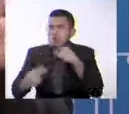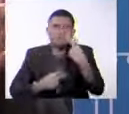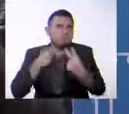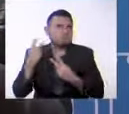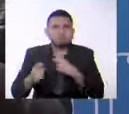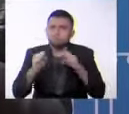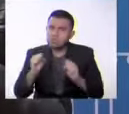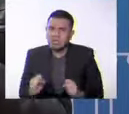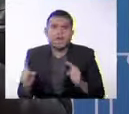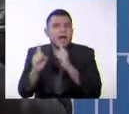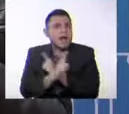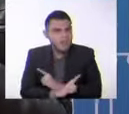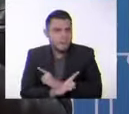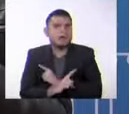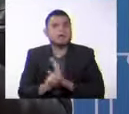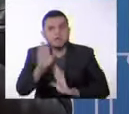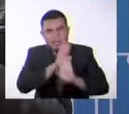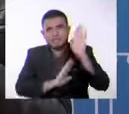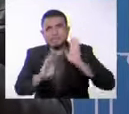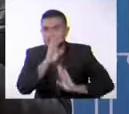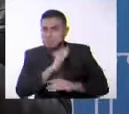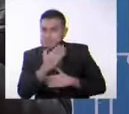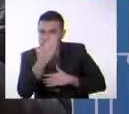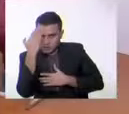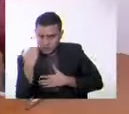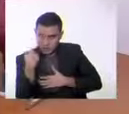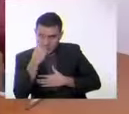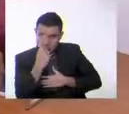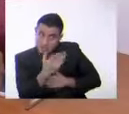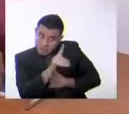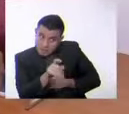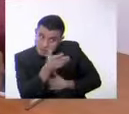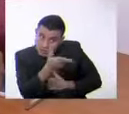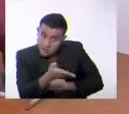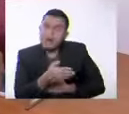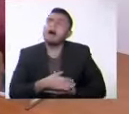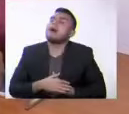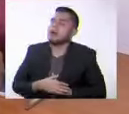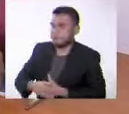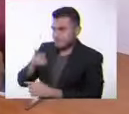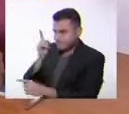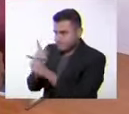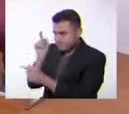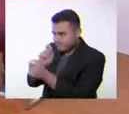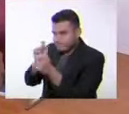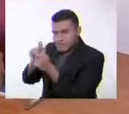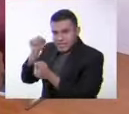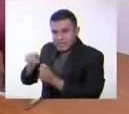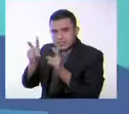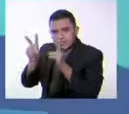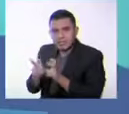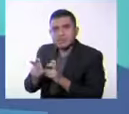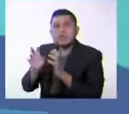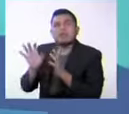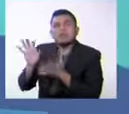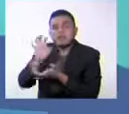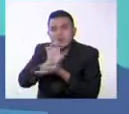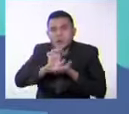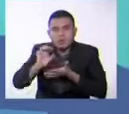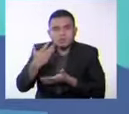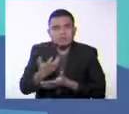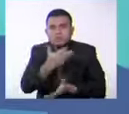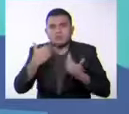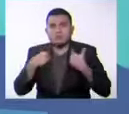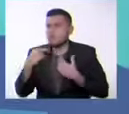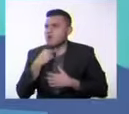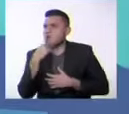también el curso de la historia, maestra. Justamente en este caso específico del ecologismo tenemos una voz muy